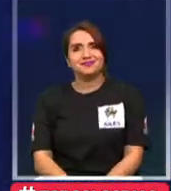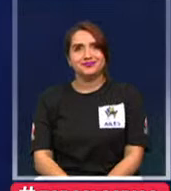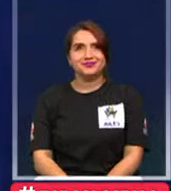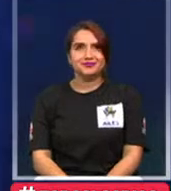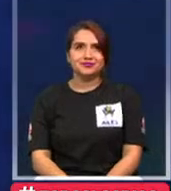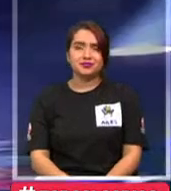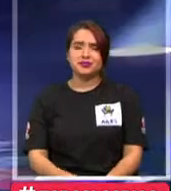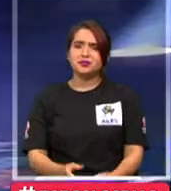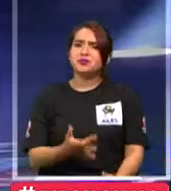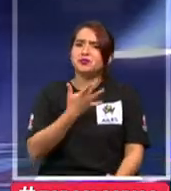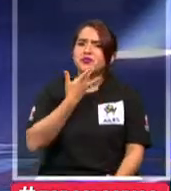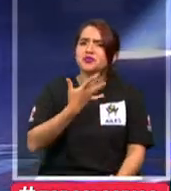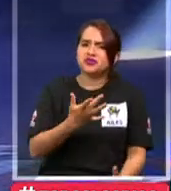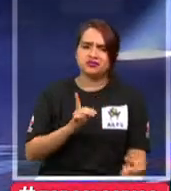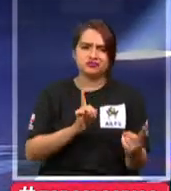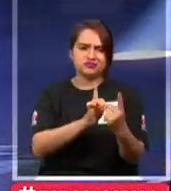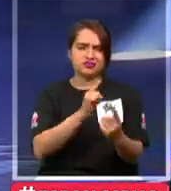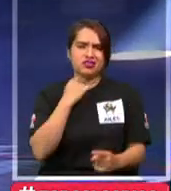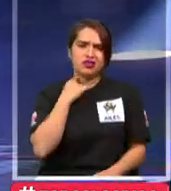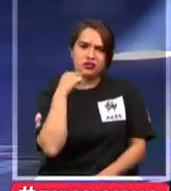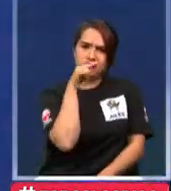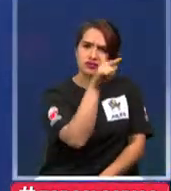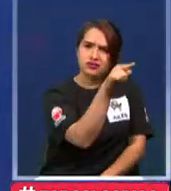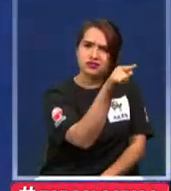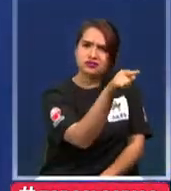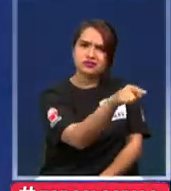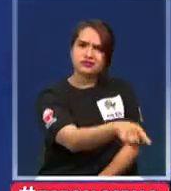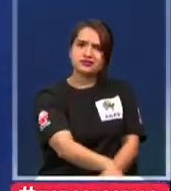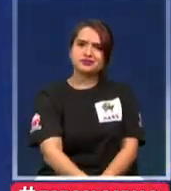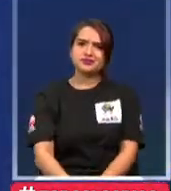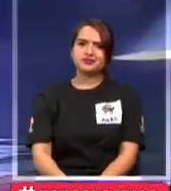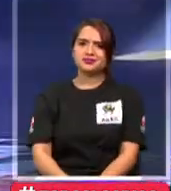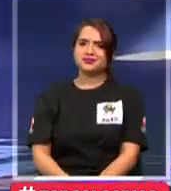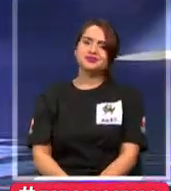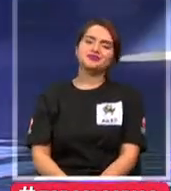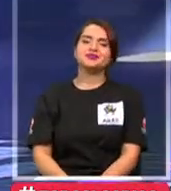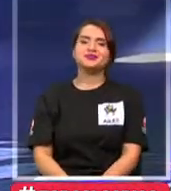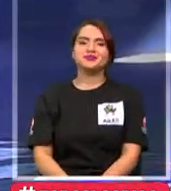feliz, porque te hice daño a ti.